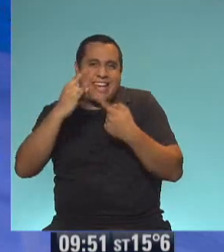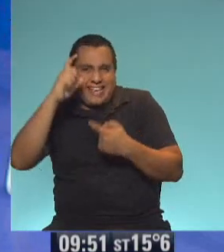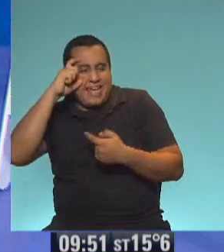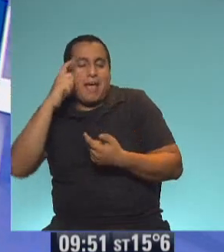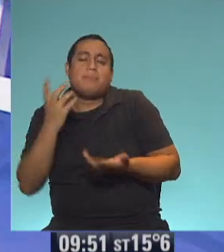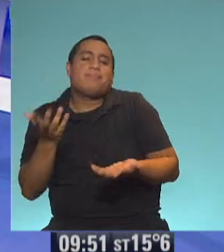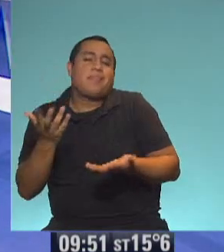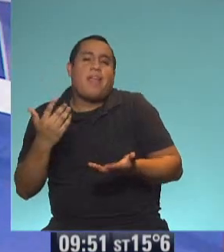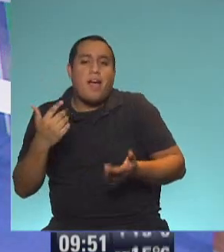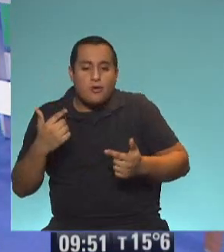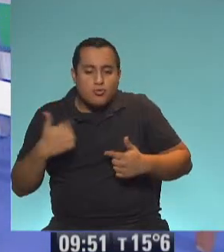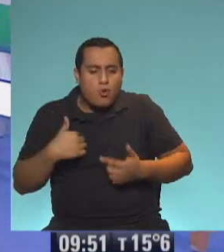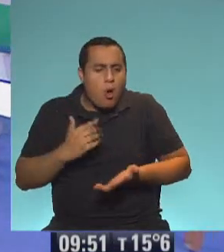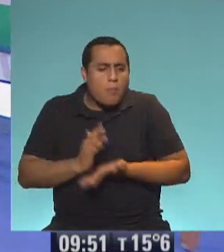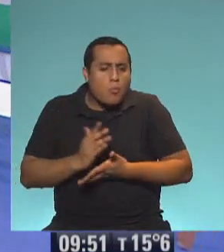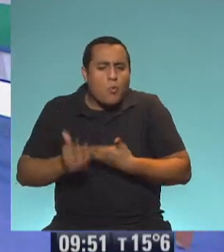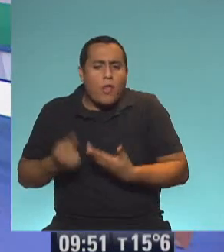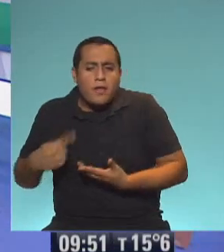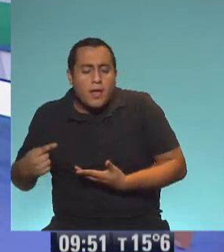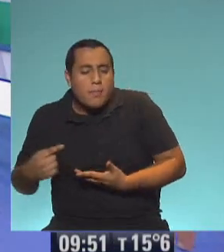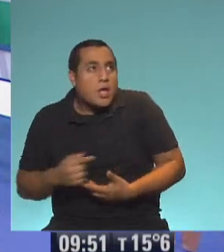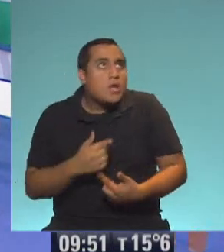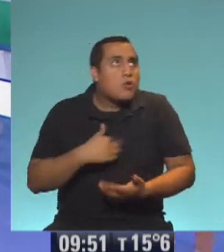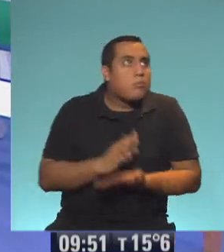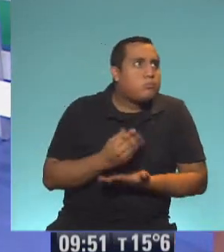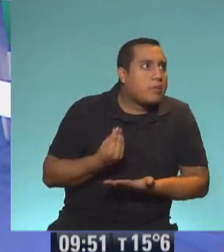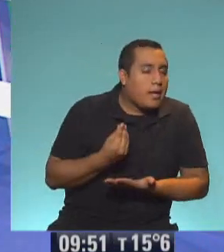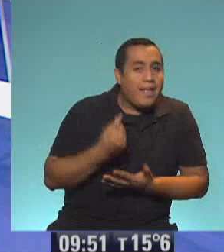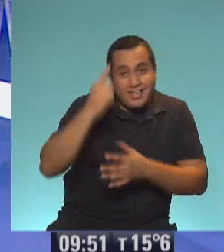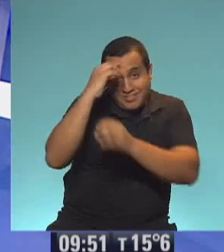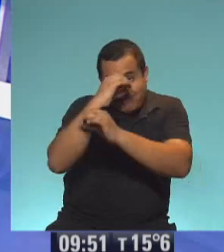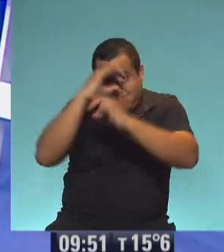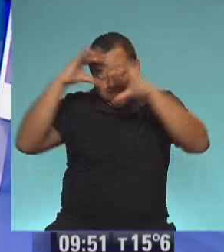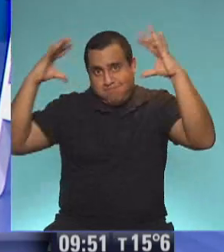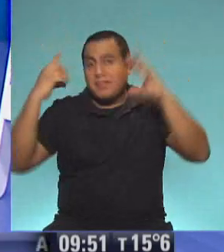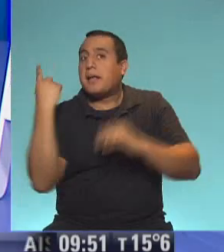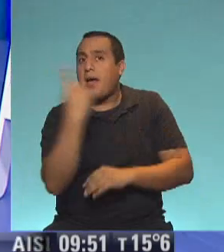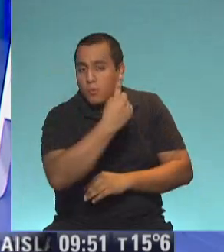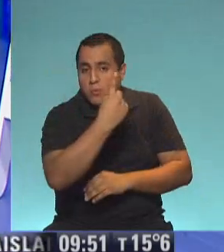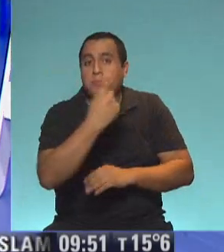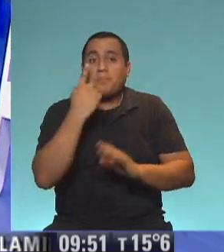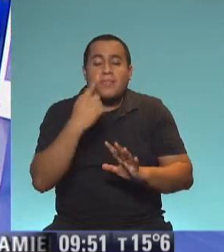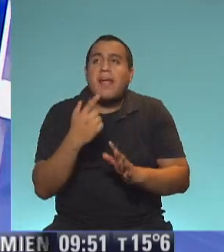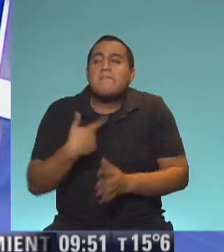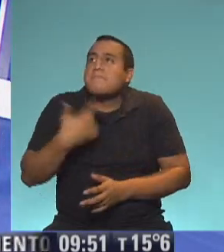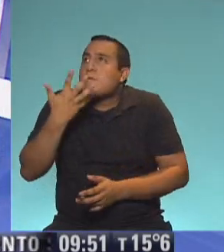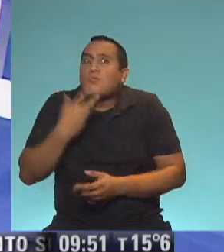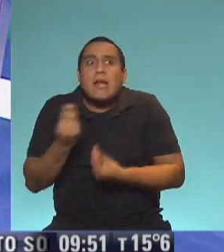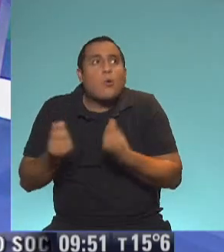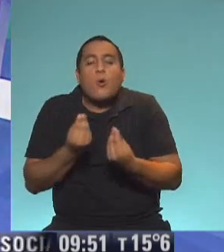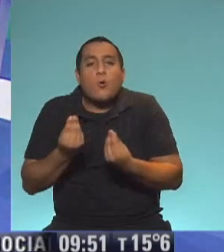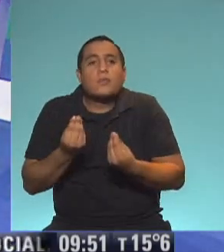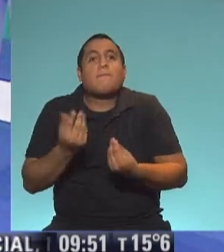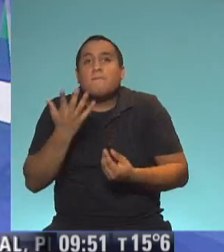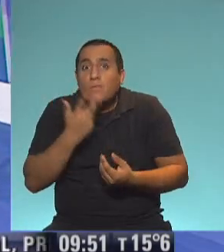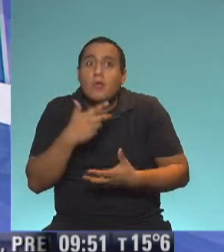vamos a jugar. Abrimos la puerta de la ventana de la imaginación. Claro que sí. Para armar este Dale Qué. Vamos a jugar a lo que nos gusta, justamente, a lo que nos